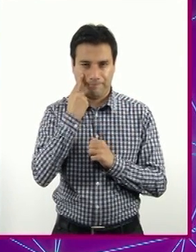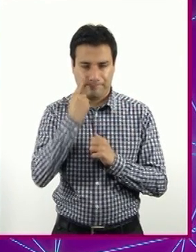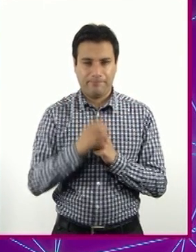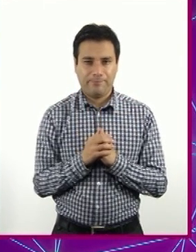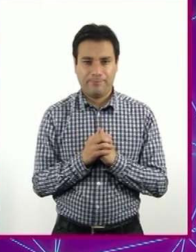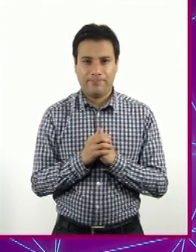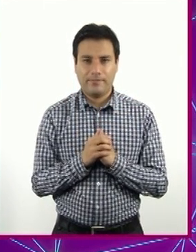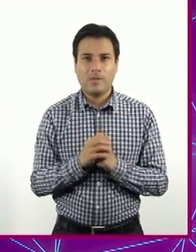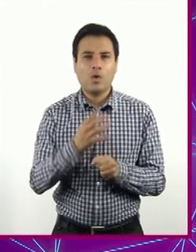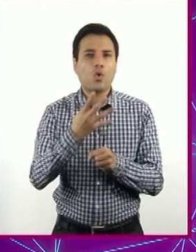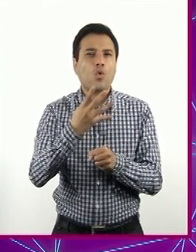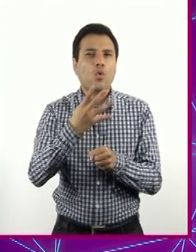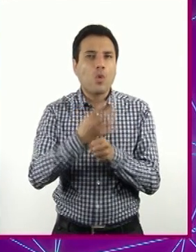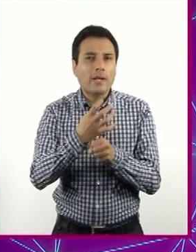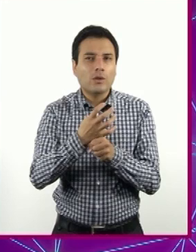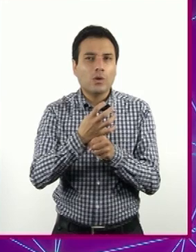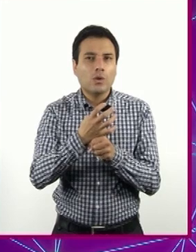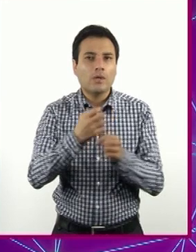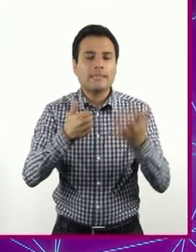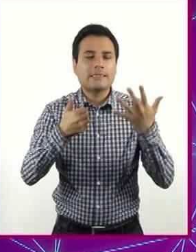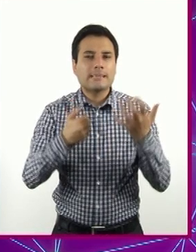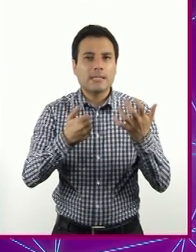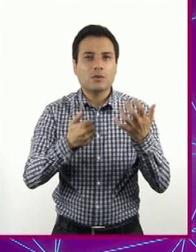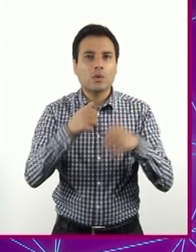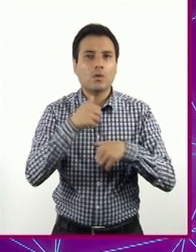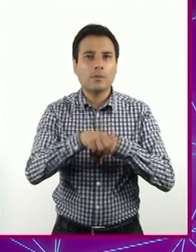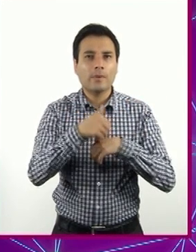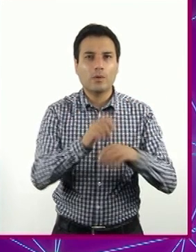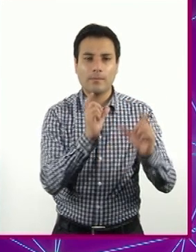sexto término de la siguiente sucesión.